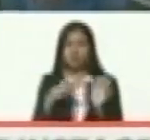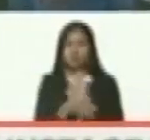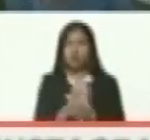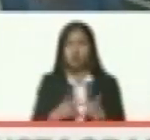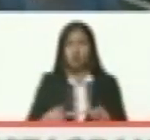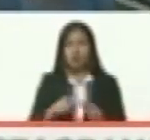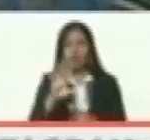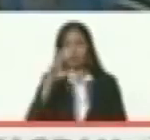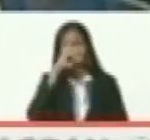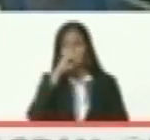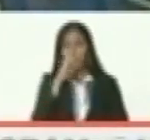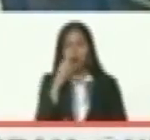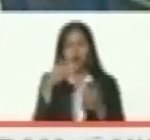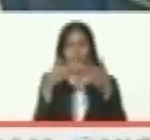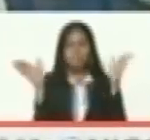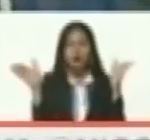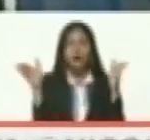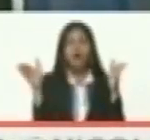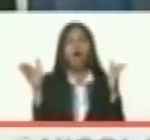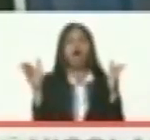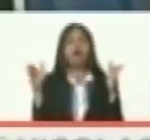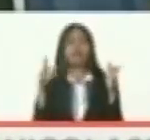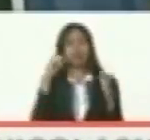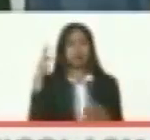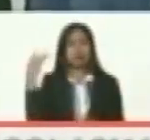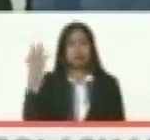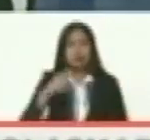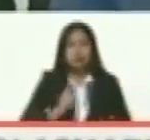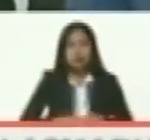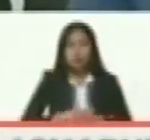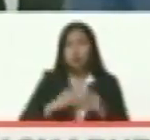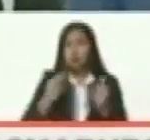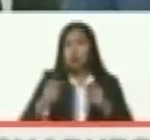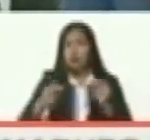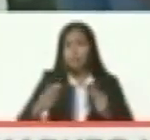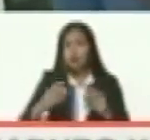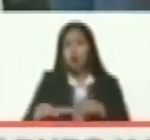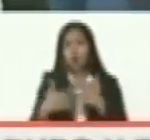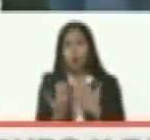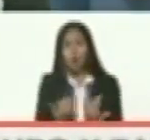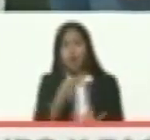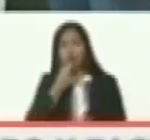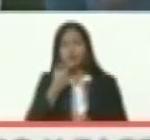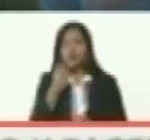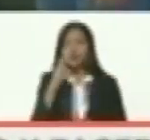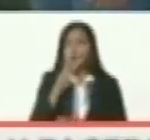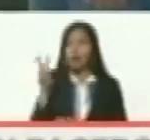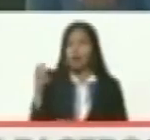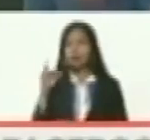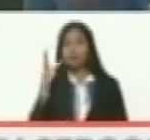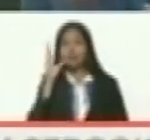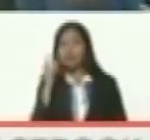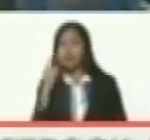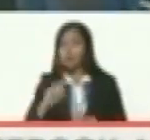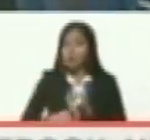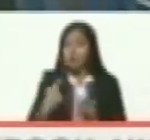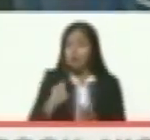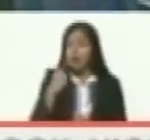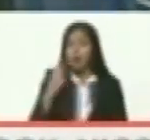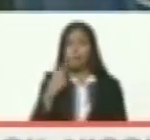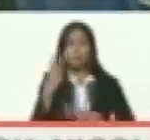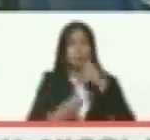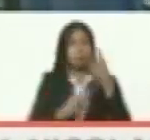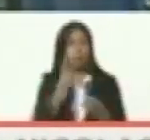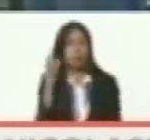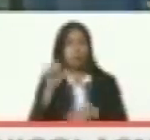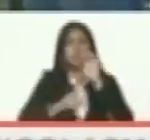ya hace 5 años. 5 años, ¿cómo pasa el tiempo? Para que ustedes vean. Y ahora tenemos esto tan hermoso aquí, Silvia, que uno puede venir a pasear,